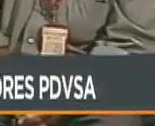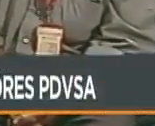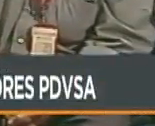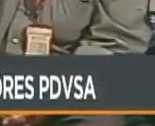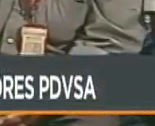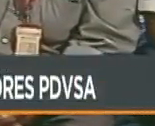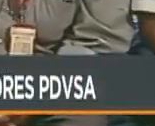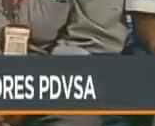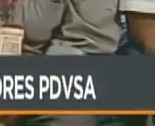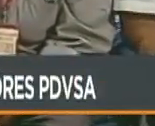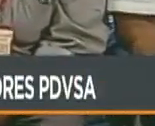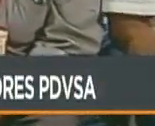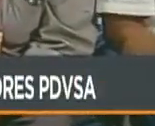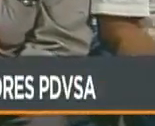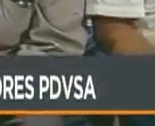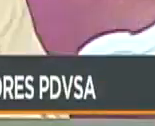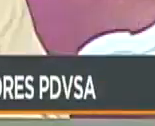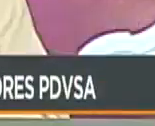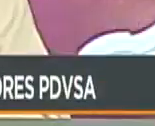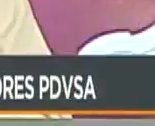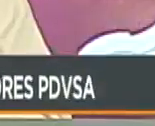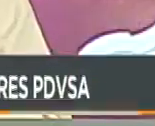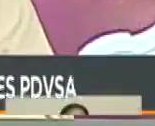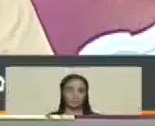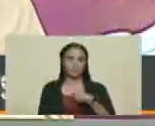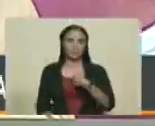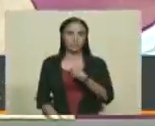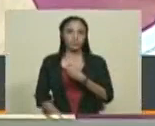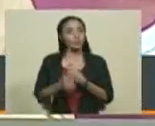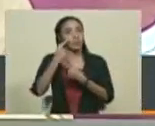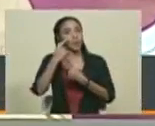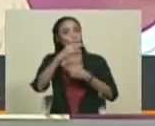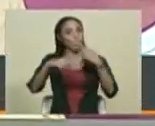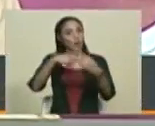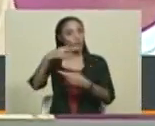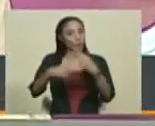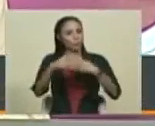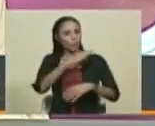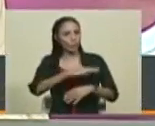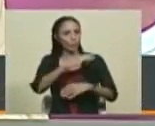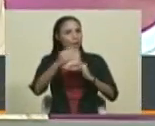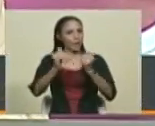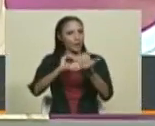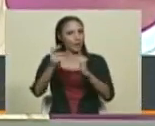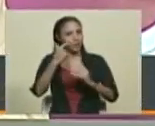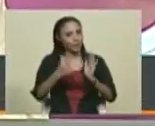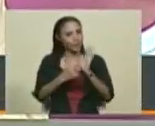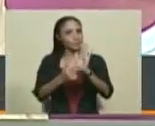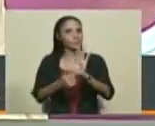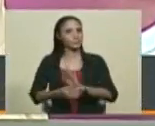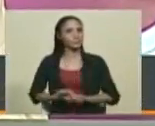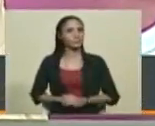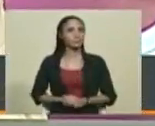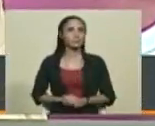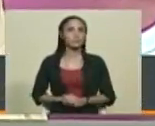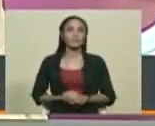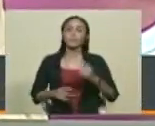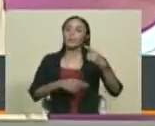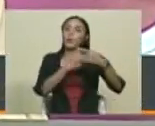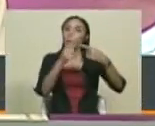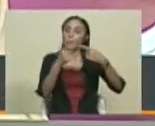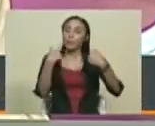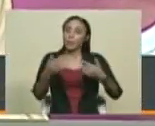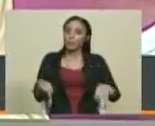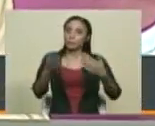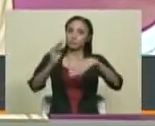Esto no puede ser, compañero, una revolución moral, una revolución ética. Es lo primero que vengo a